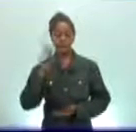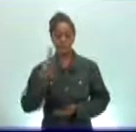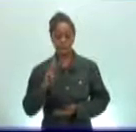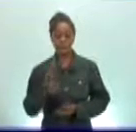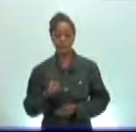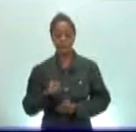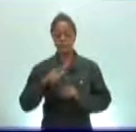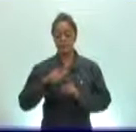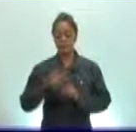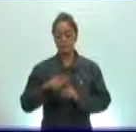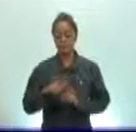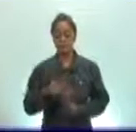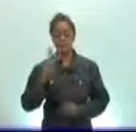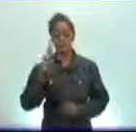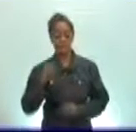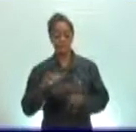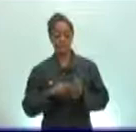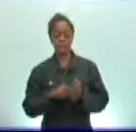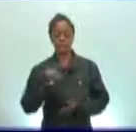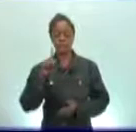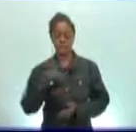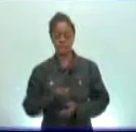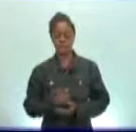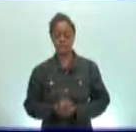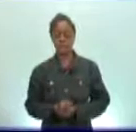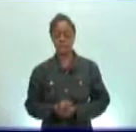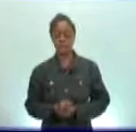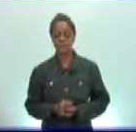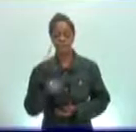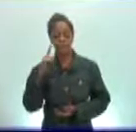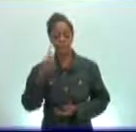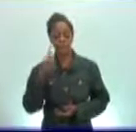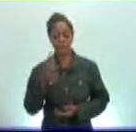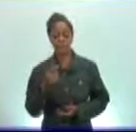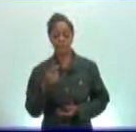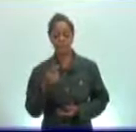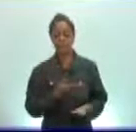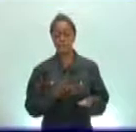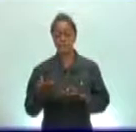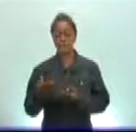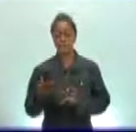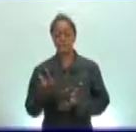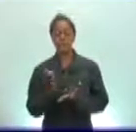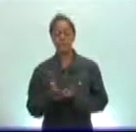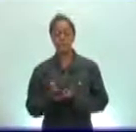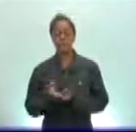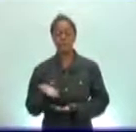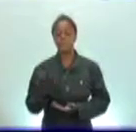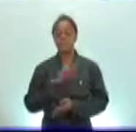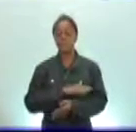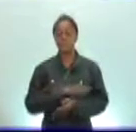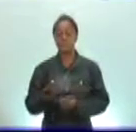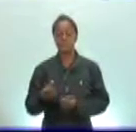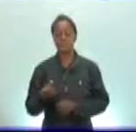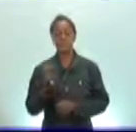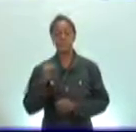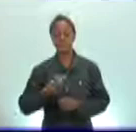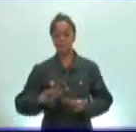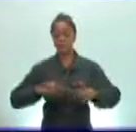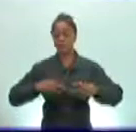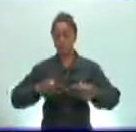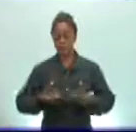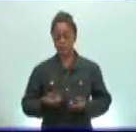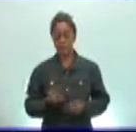la temática 3.1. Las imágenes que nosotros presentamos en la clase anterior se las volvemos a